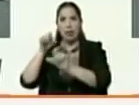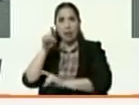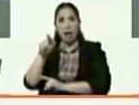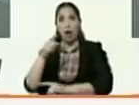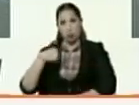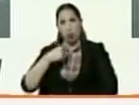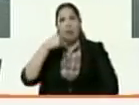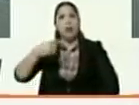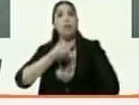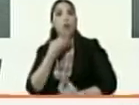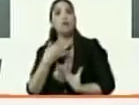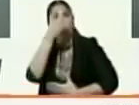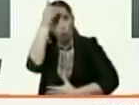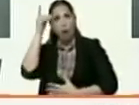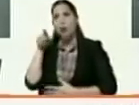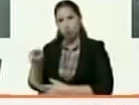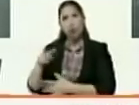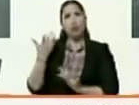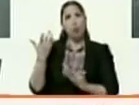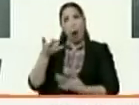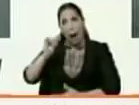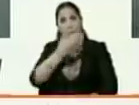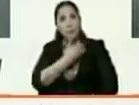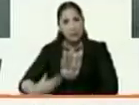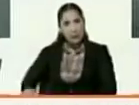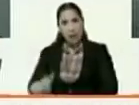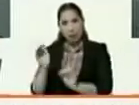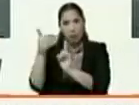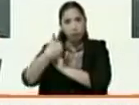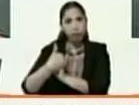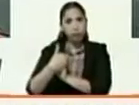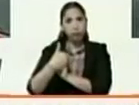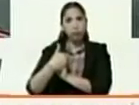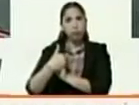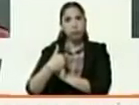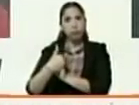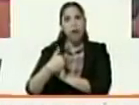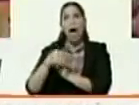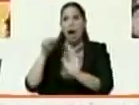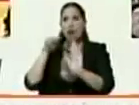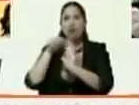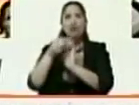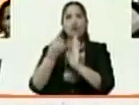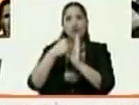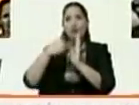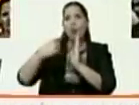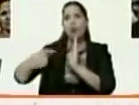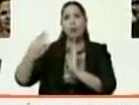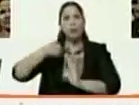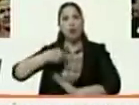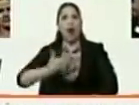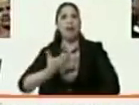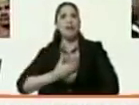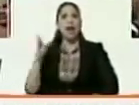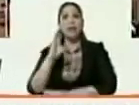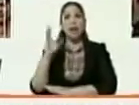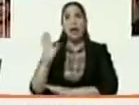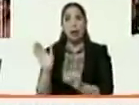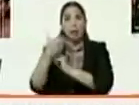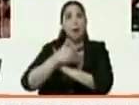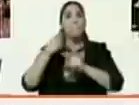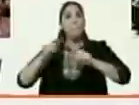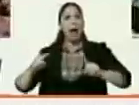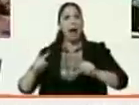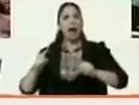bueno, Diosdado, si tú eres presidente en la clandestinidad, anóteme a mí, que soy alcalde de Caracas en la clandestinidad, para